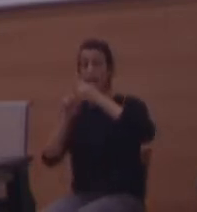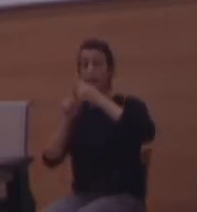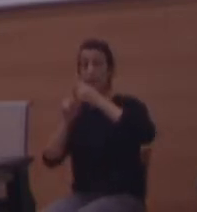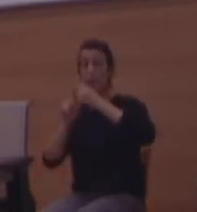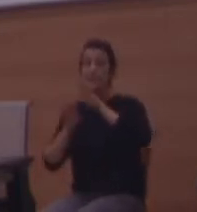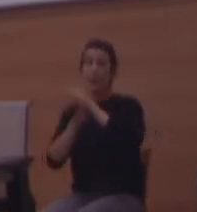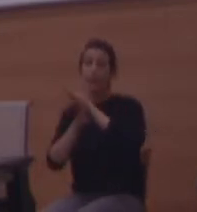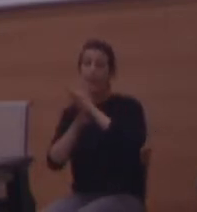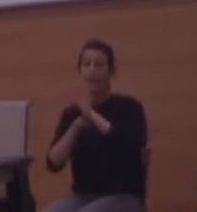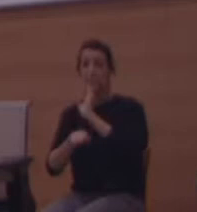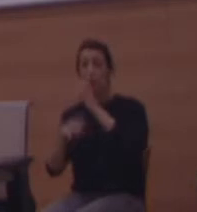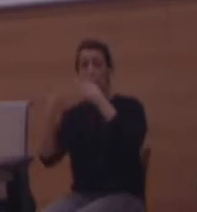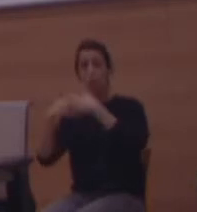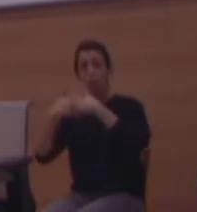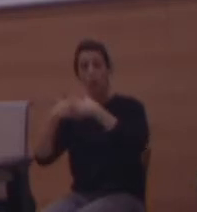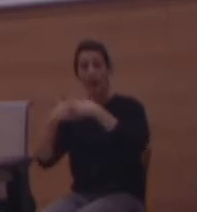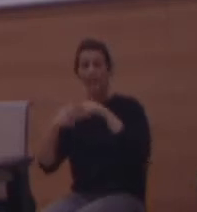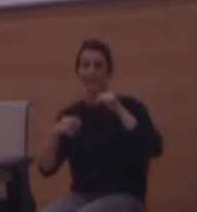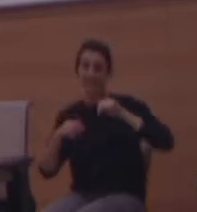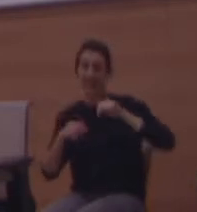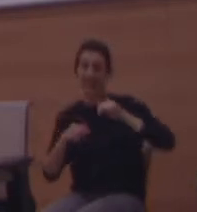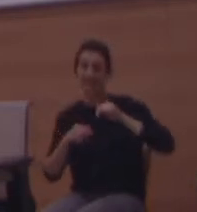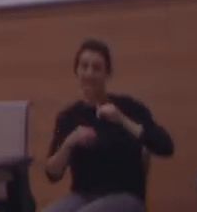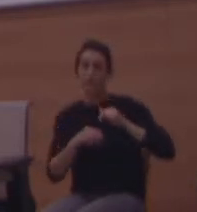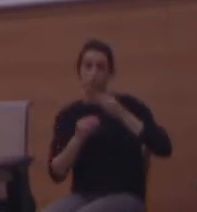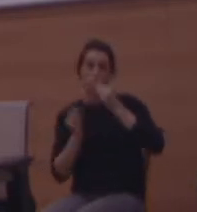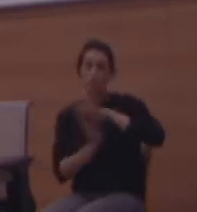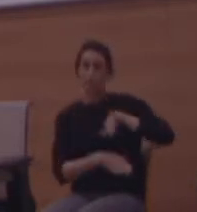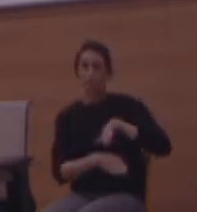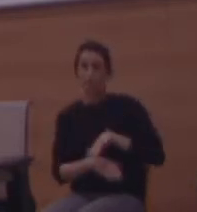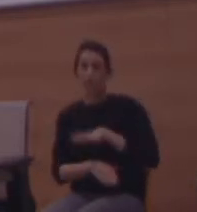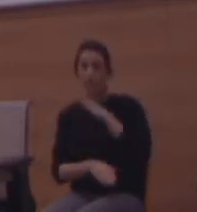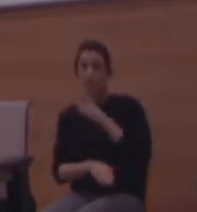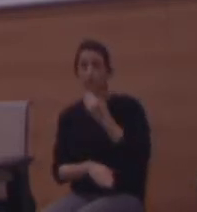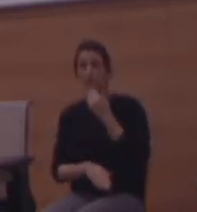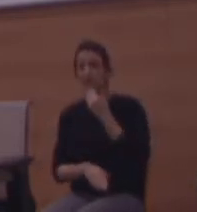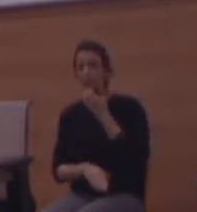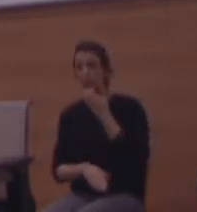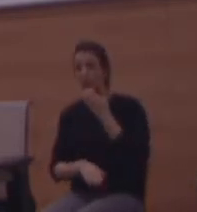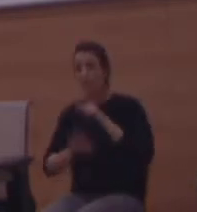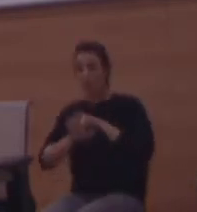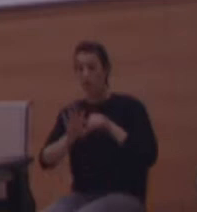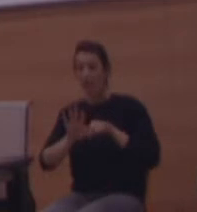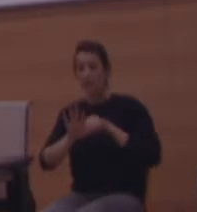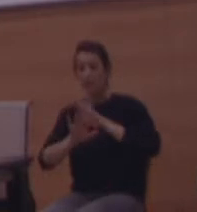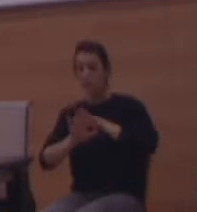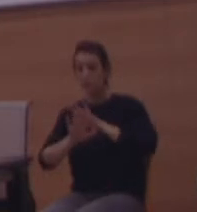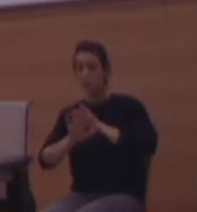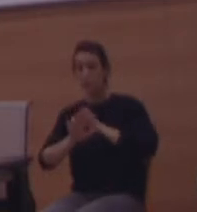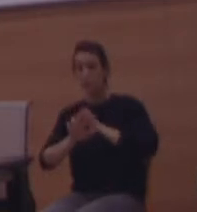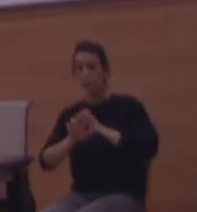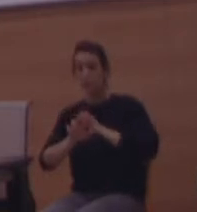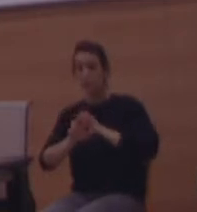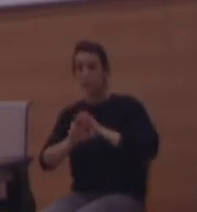paliativas o funcionales, y estas son sustitutivas. Cuando existe la amputación de alguno de los dedos, puede sustituirse